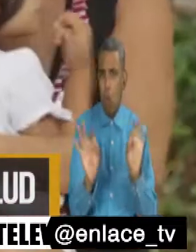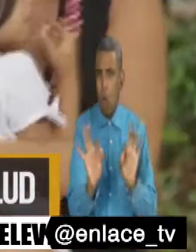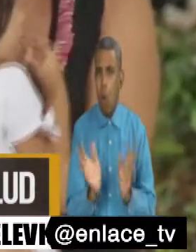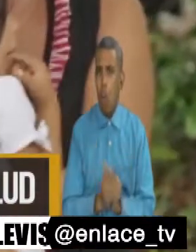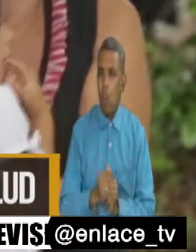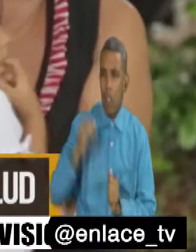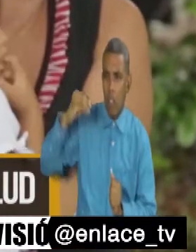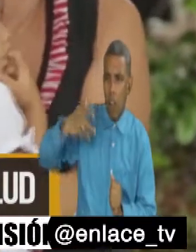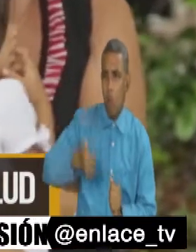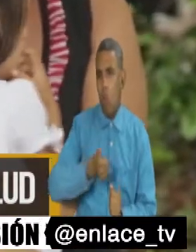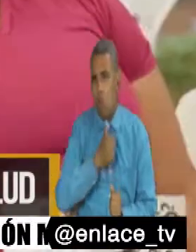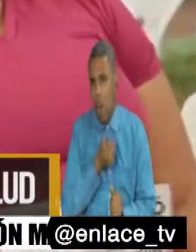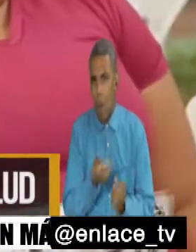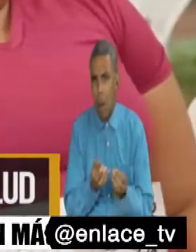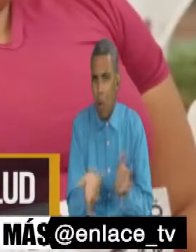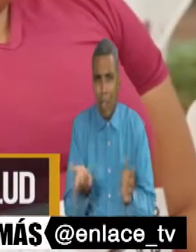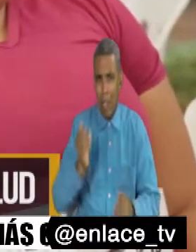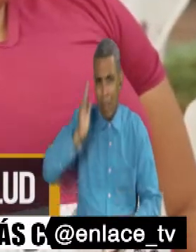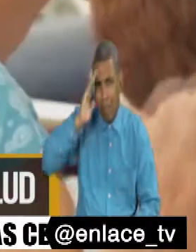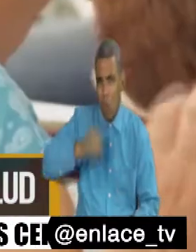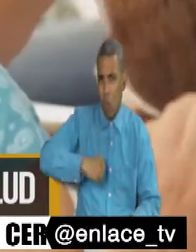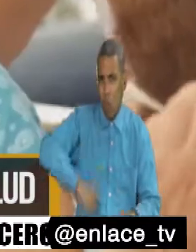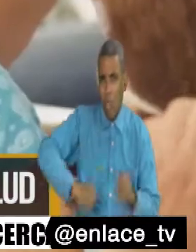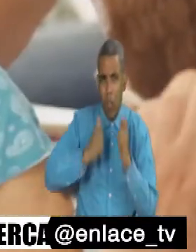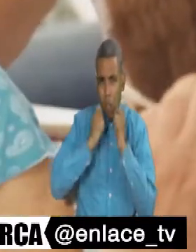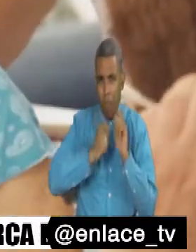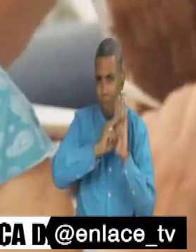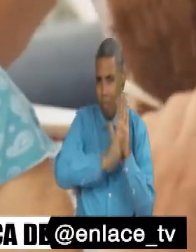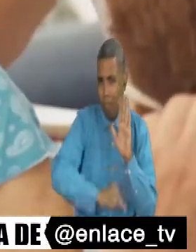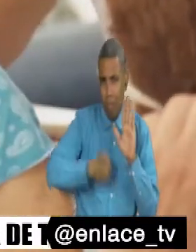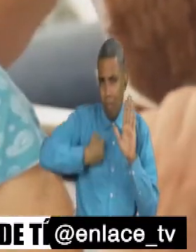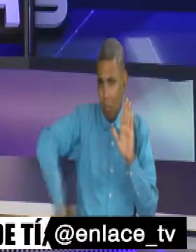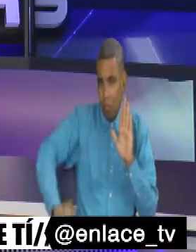medio ambiente, penal y policivo, derechos humanos, entre otros.